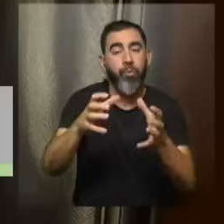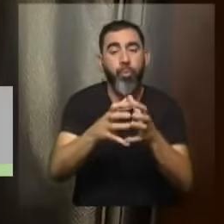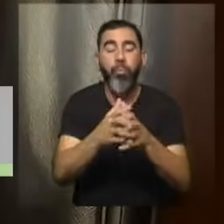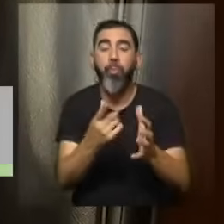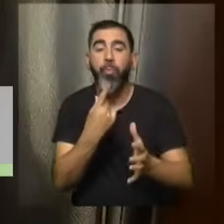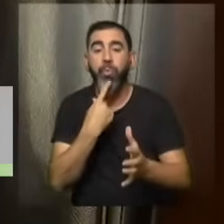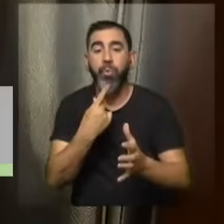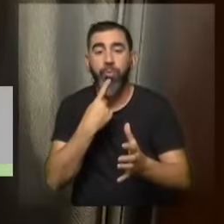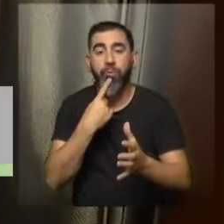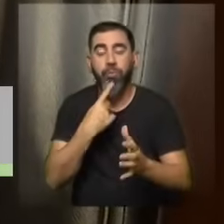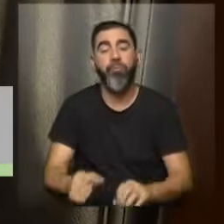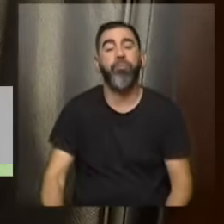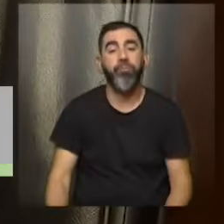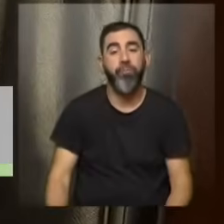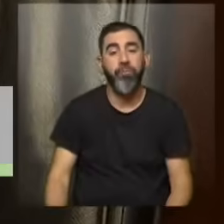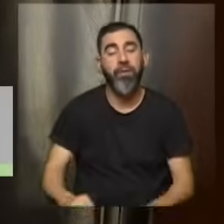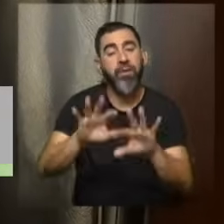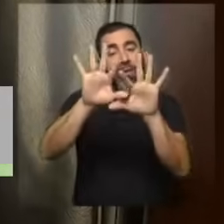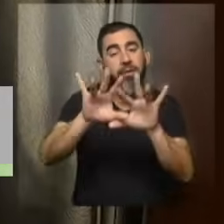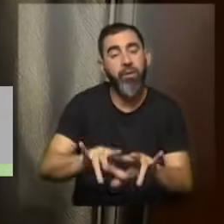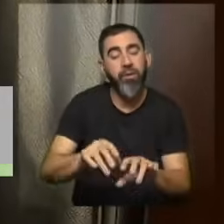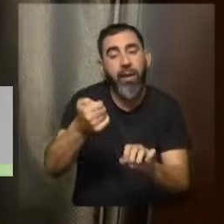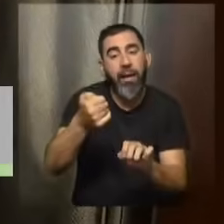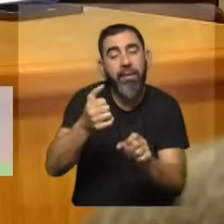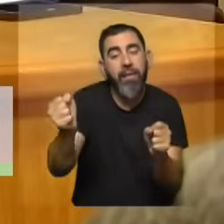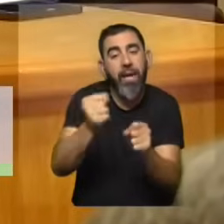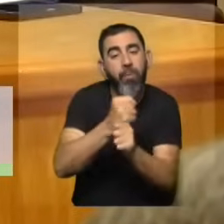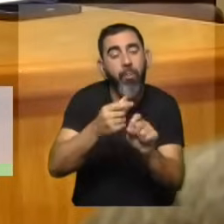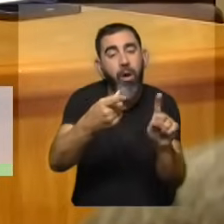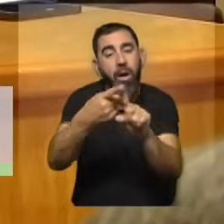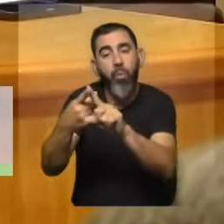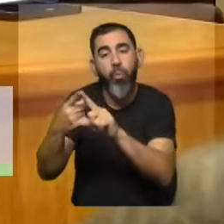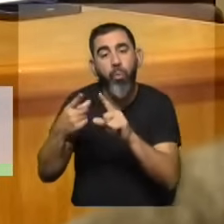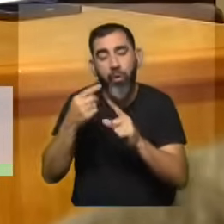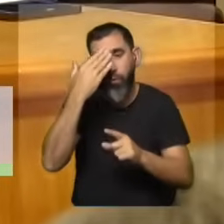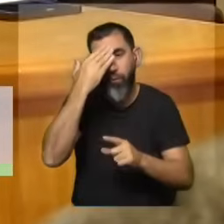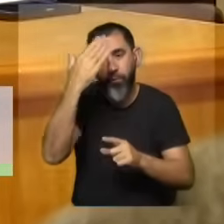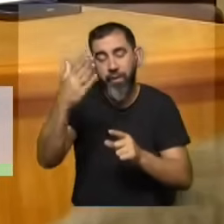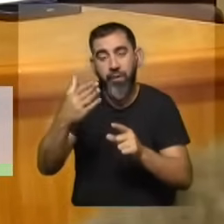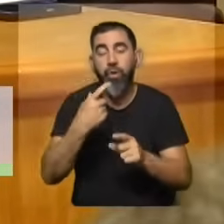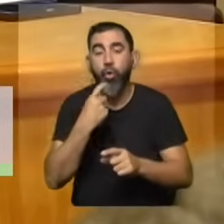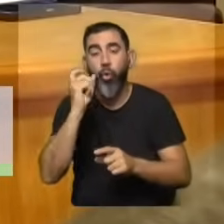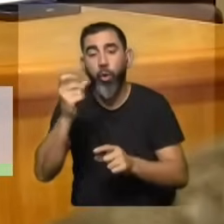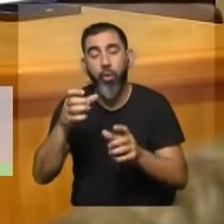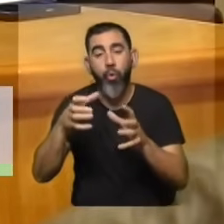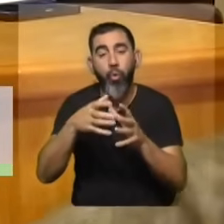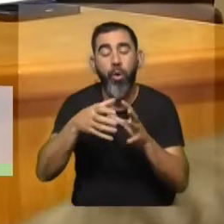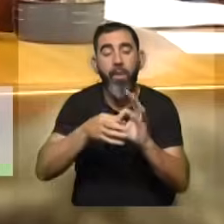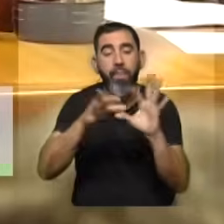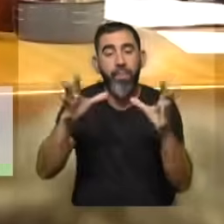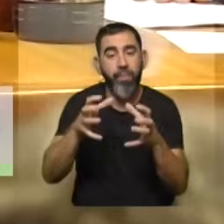políticos estudio del cuerpo el texto está a punto de aprobarse tras el acuerdo alcanzado entre el frente amplio el partido Colorado y el partido